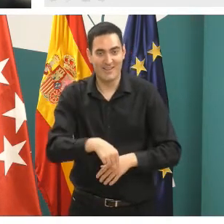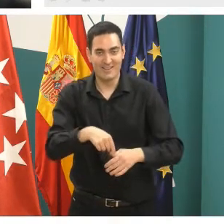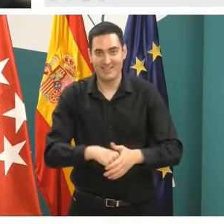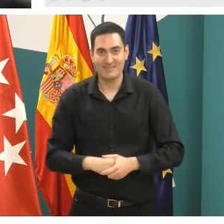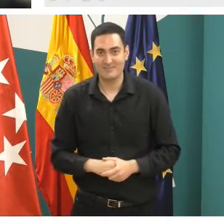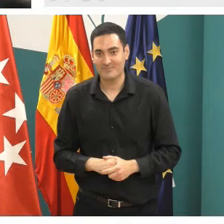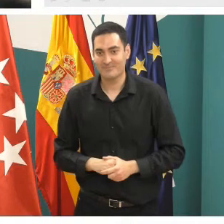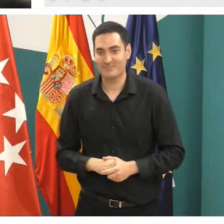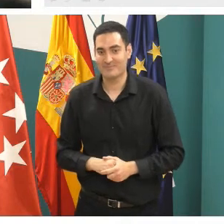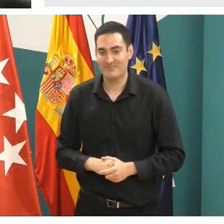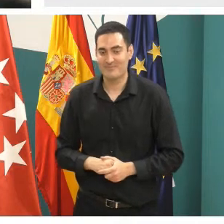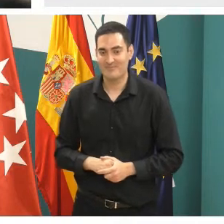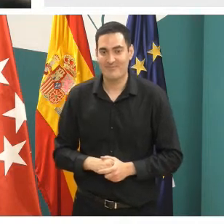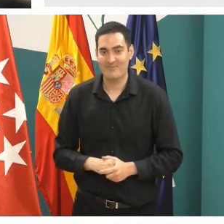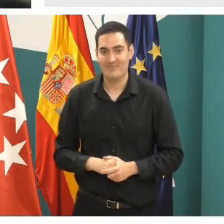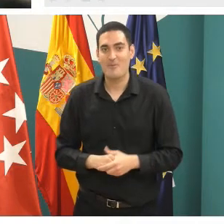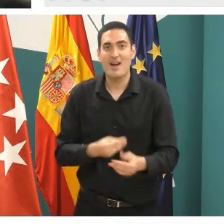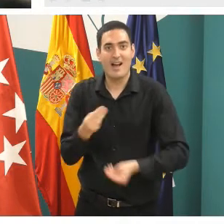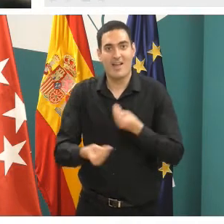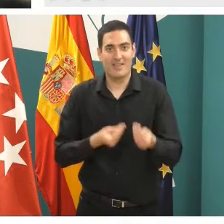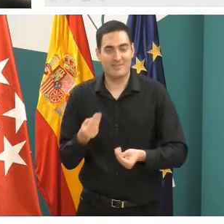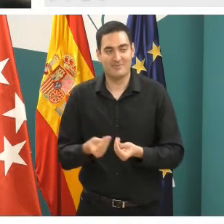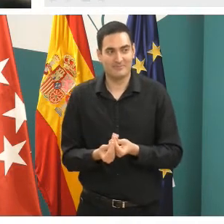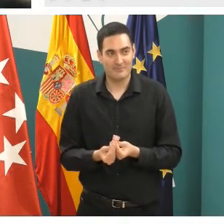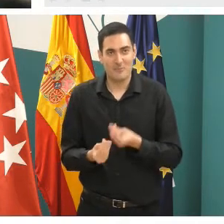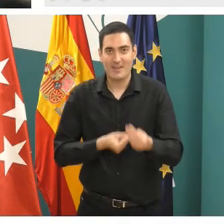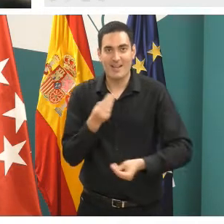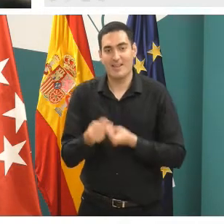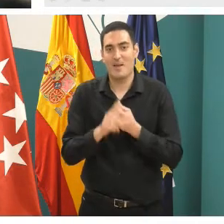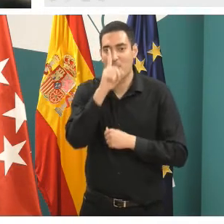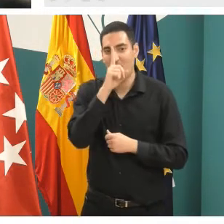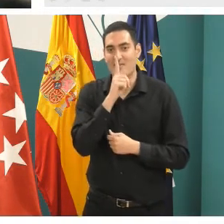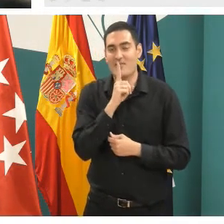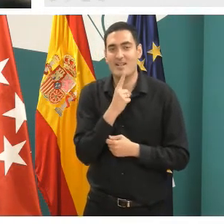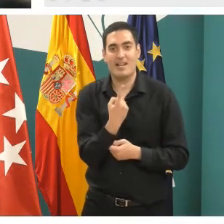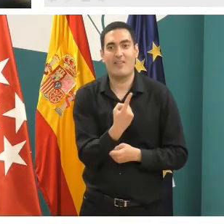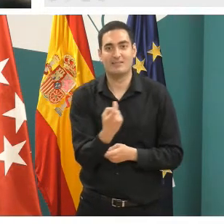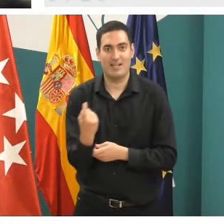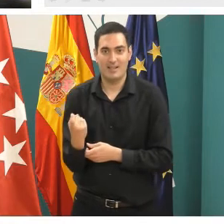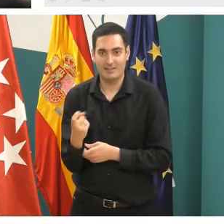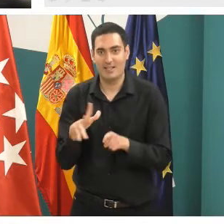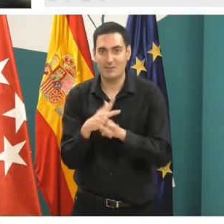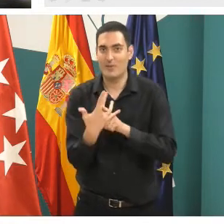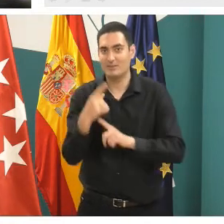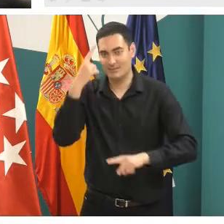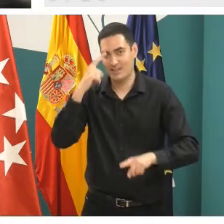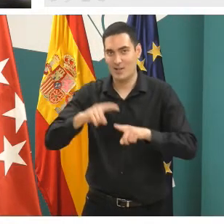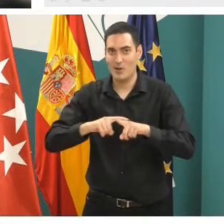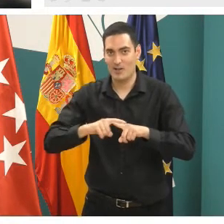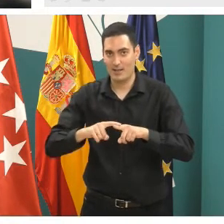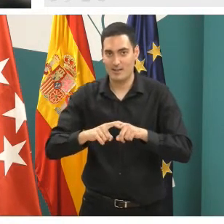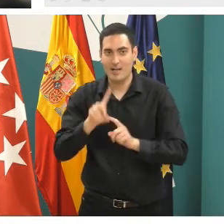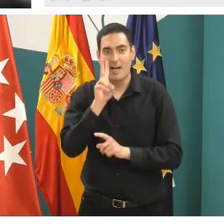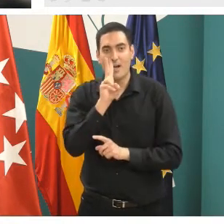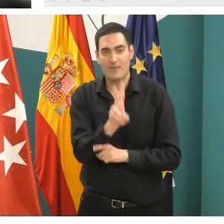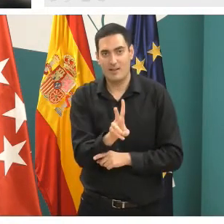sino que de alguna manera vamos a hacer justamente un perfil de las necesidades y las situaciones psicológicas. Aquí vemos